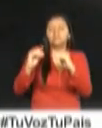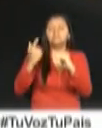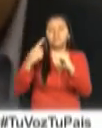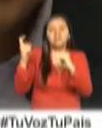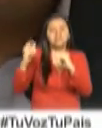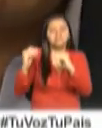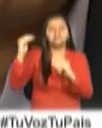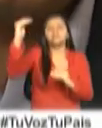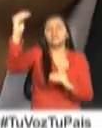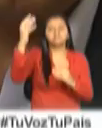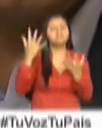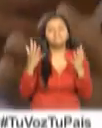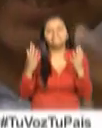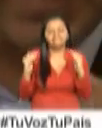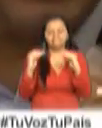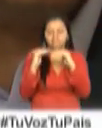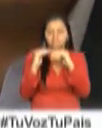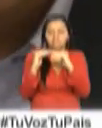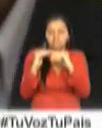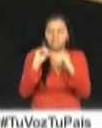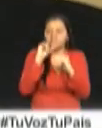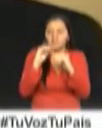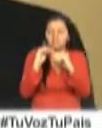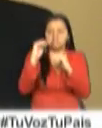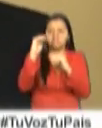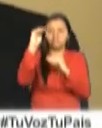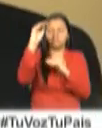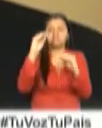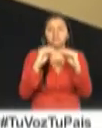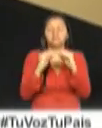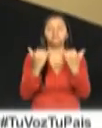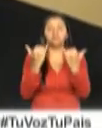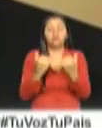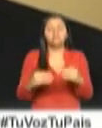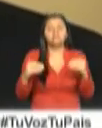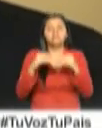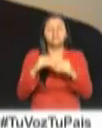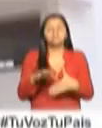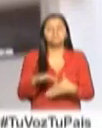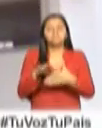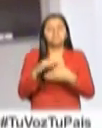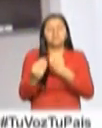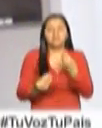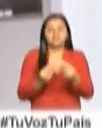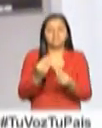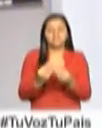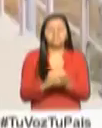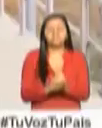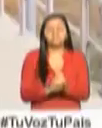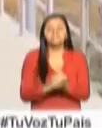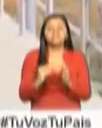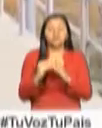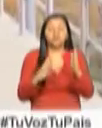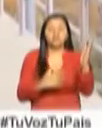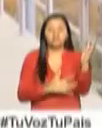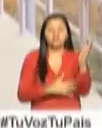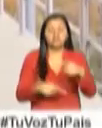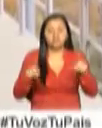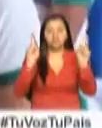Y hay muchas cosas pendientes por hacer. Quizá esta es una de las cosas pendientes por hacer. Este proyecto beneficiará